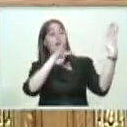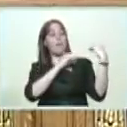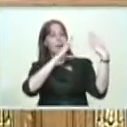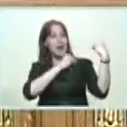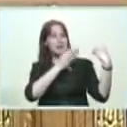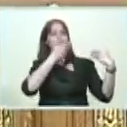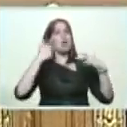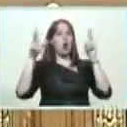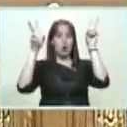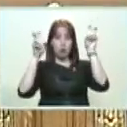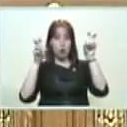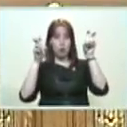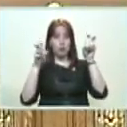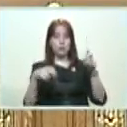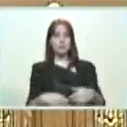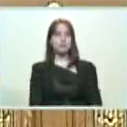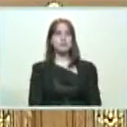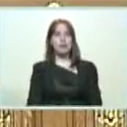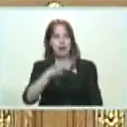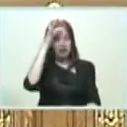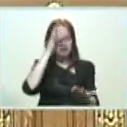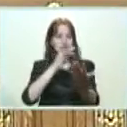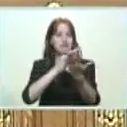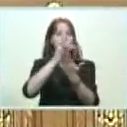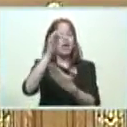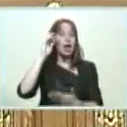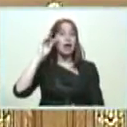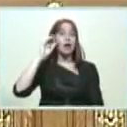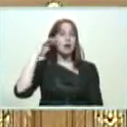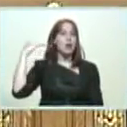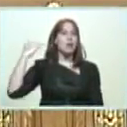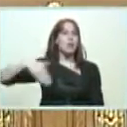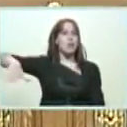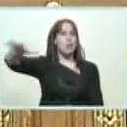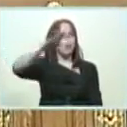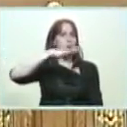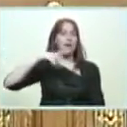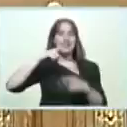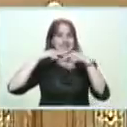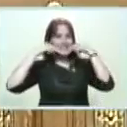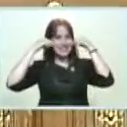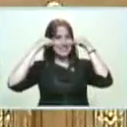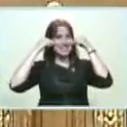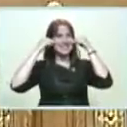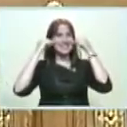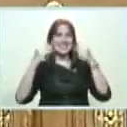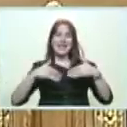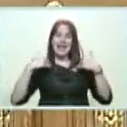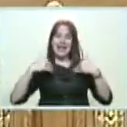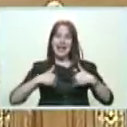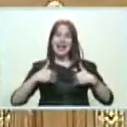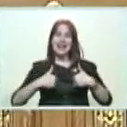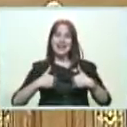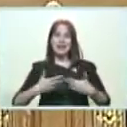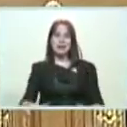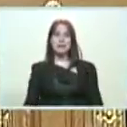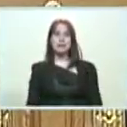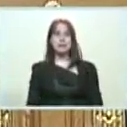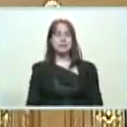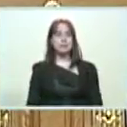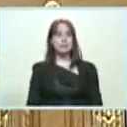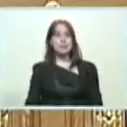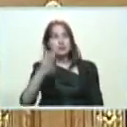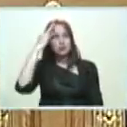nuevo. Tener fe en el pueblo, en su sonrisa, en sus ganas, en